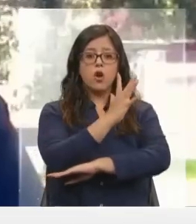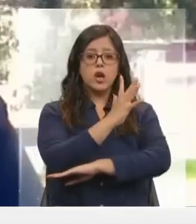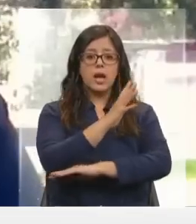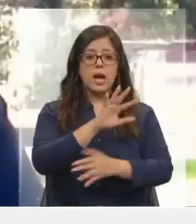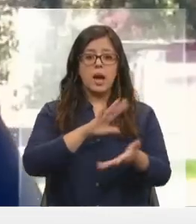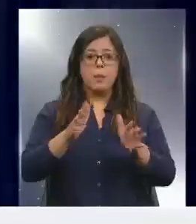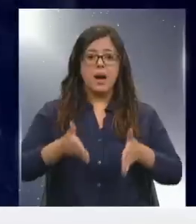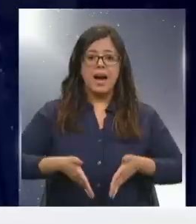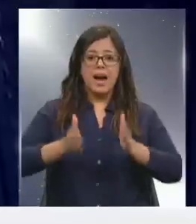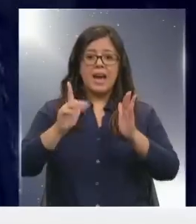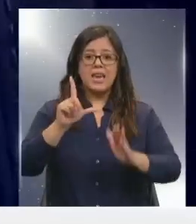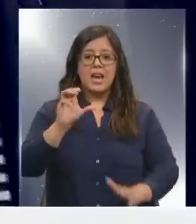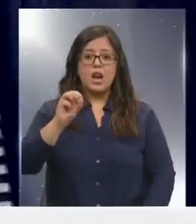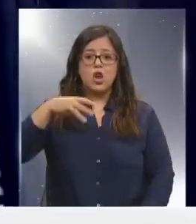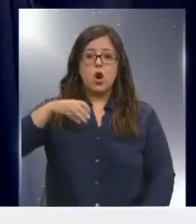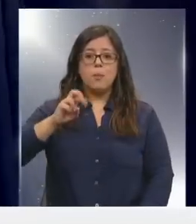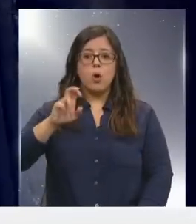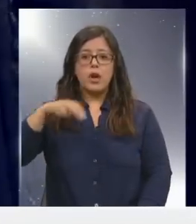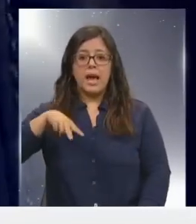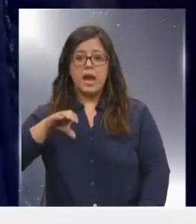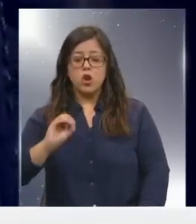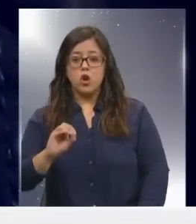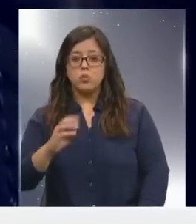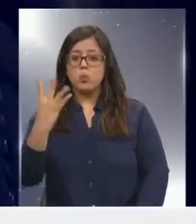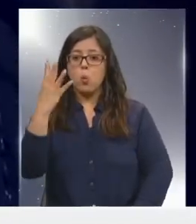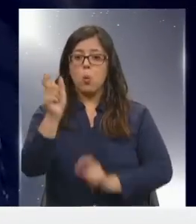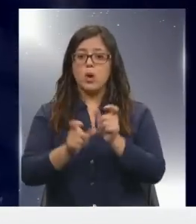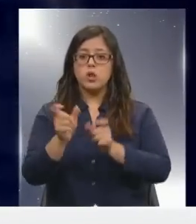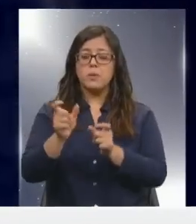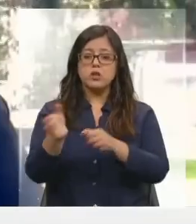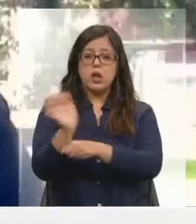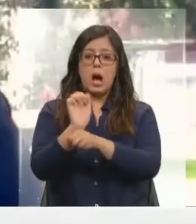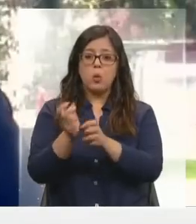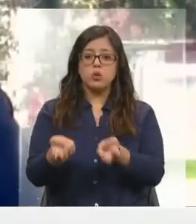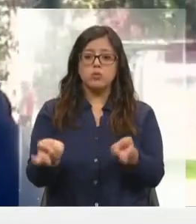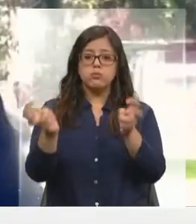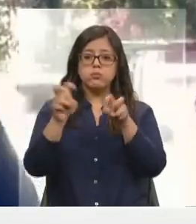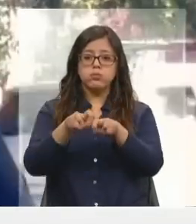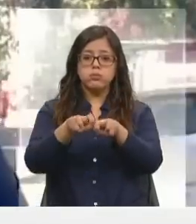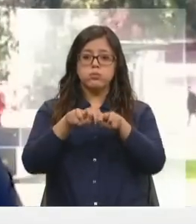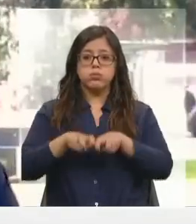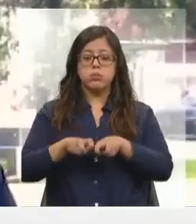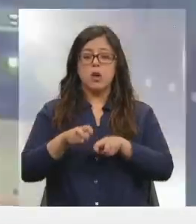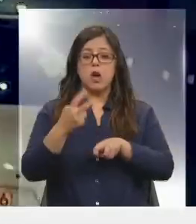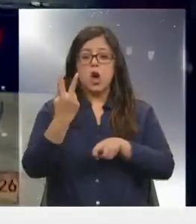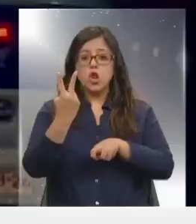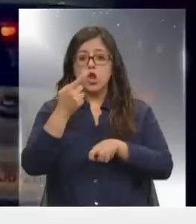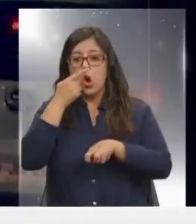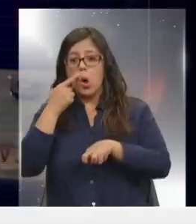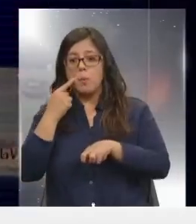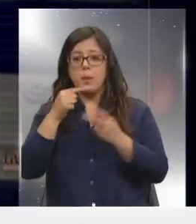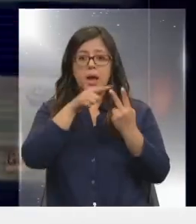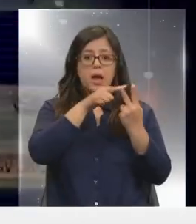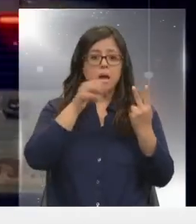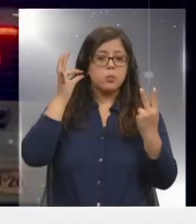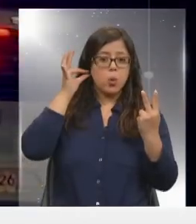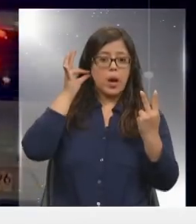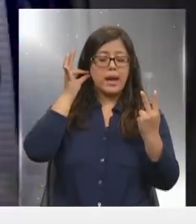de la calle Lo Moreno, y tomo un viaje de cuatro personas. Eran cuatro personas, dos hombres, dos mujeres.